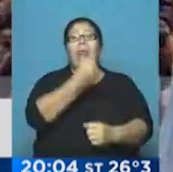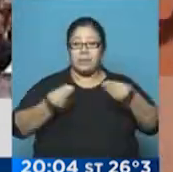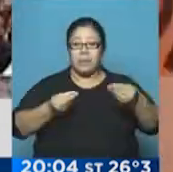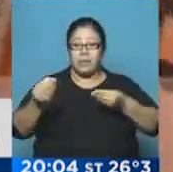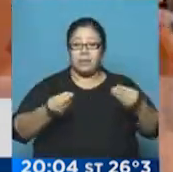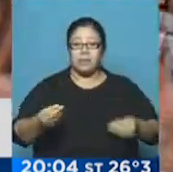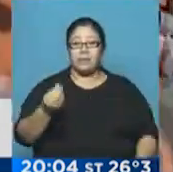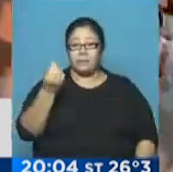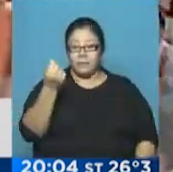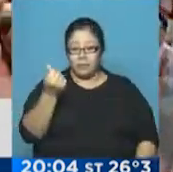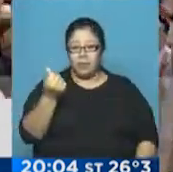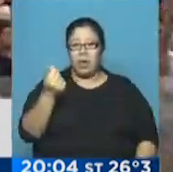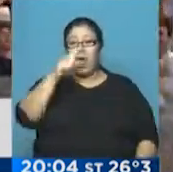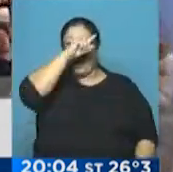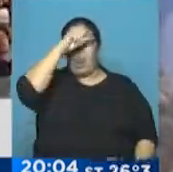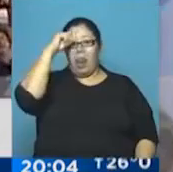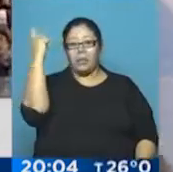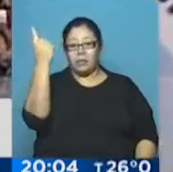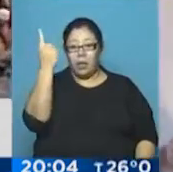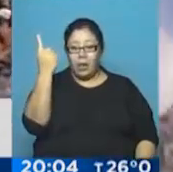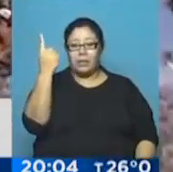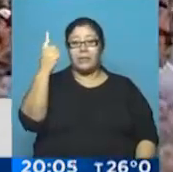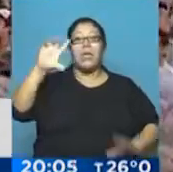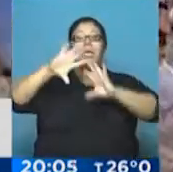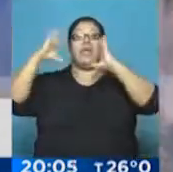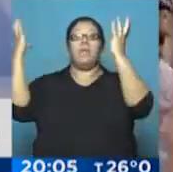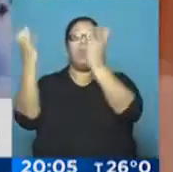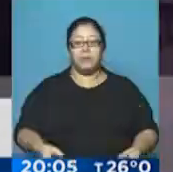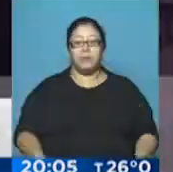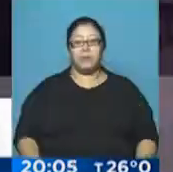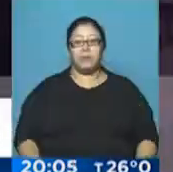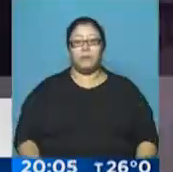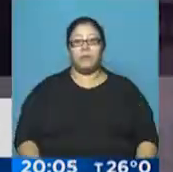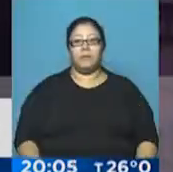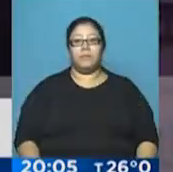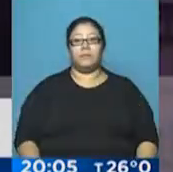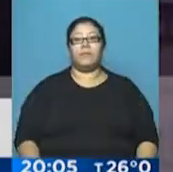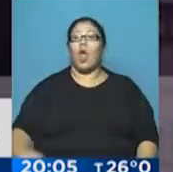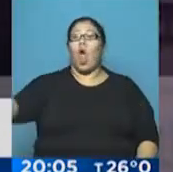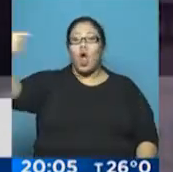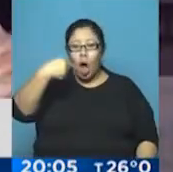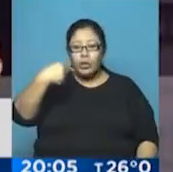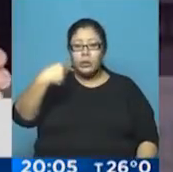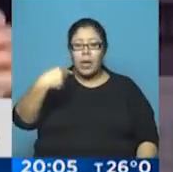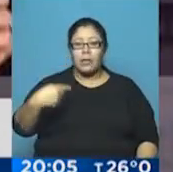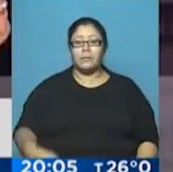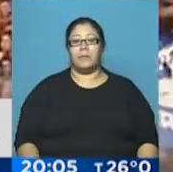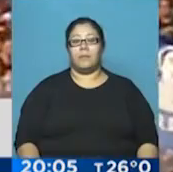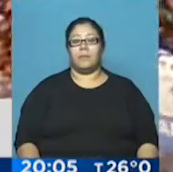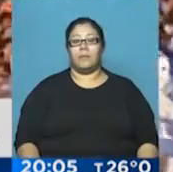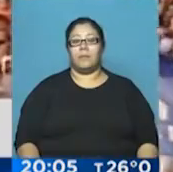financieras nacionales e internacionales en contra. Si